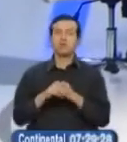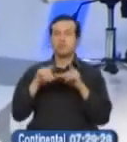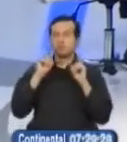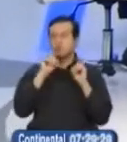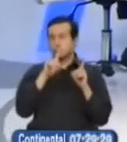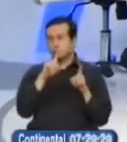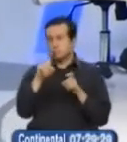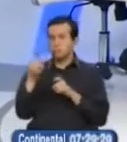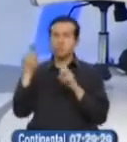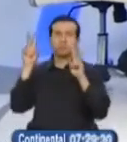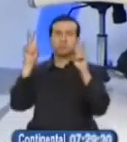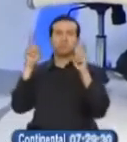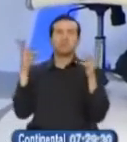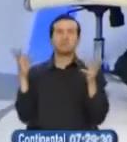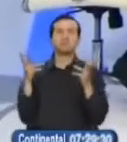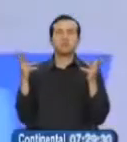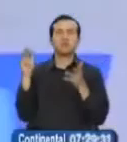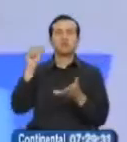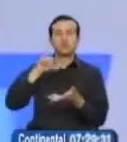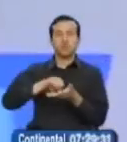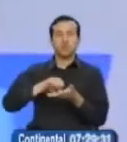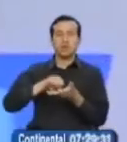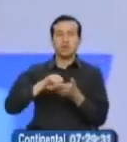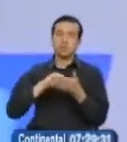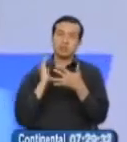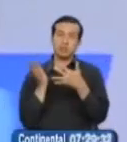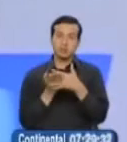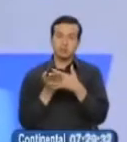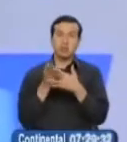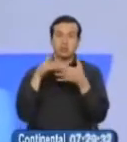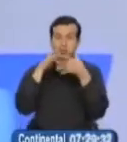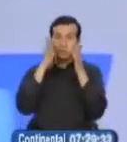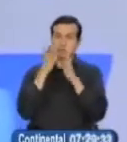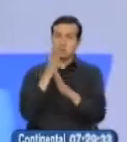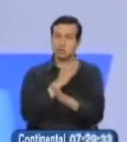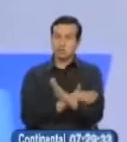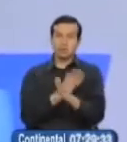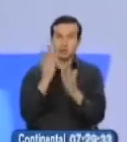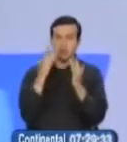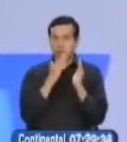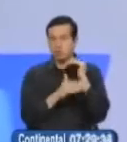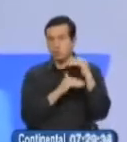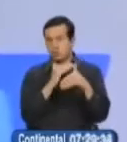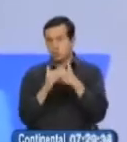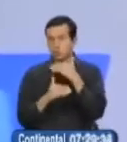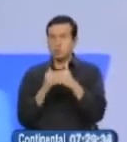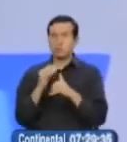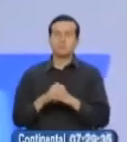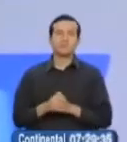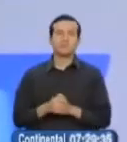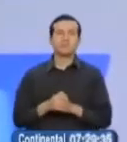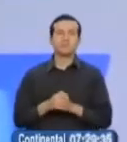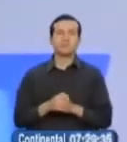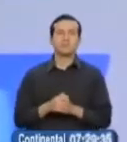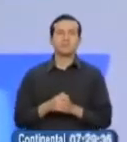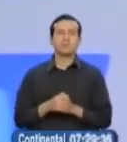consulta temática que fue sobre ciudades intermedias, que se hizo en diciembre del año pasado. Y